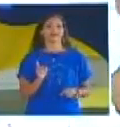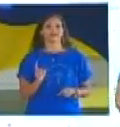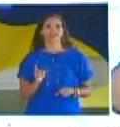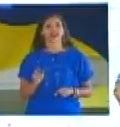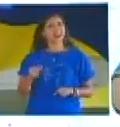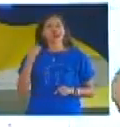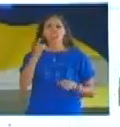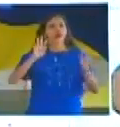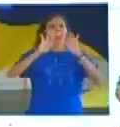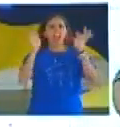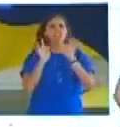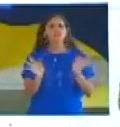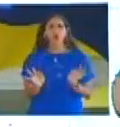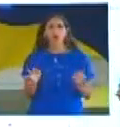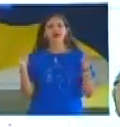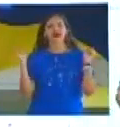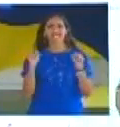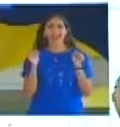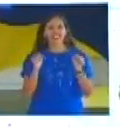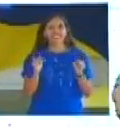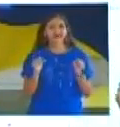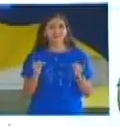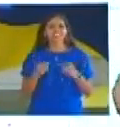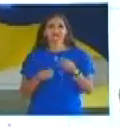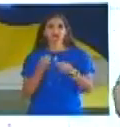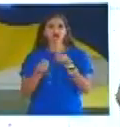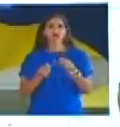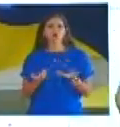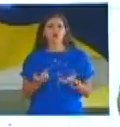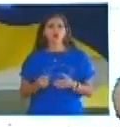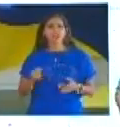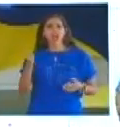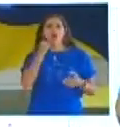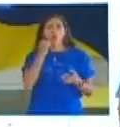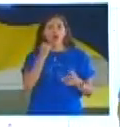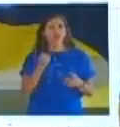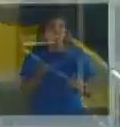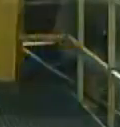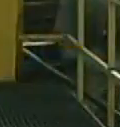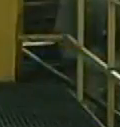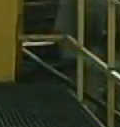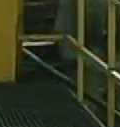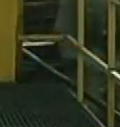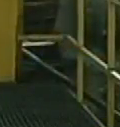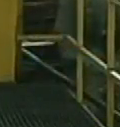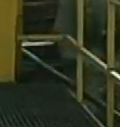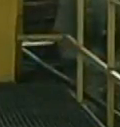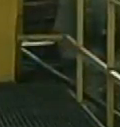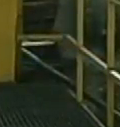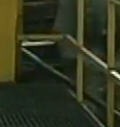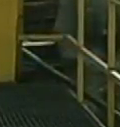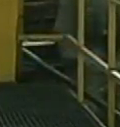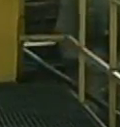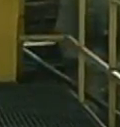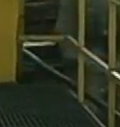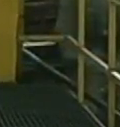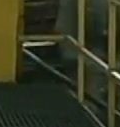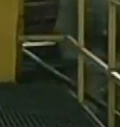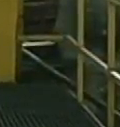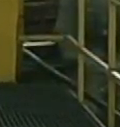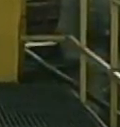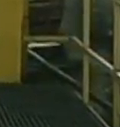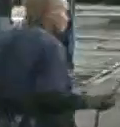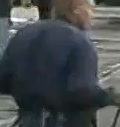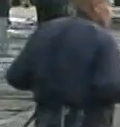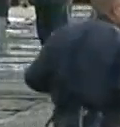Y la única forma que aquí se declarara una huelga que no se va a mover una mosca sería que el imperialismo o sectores